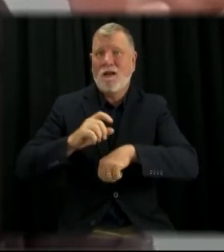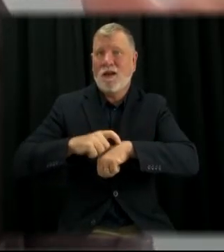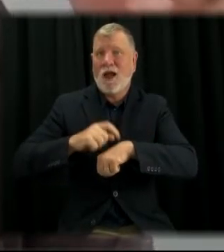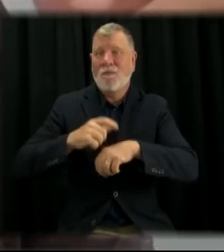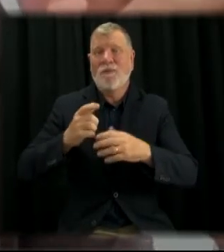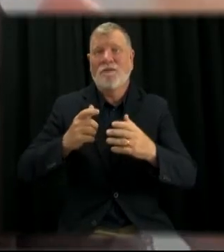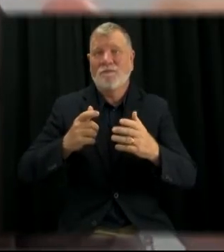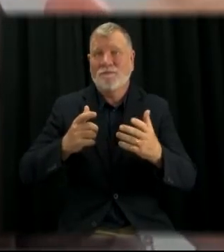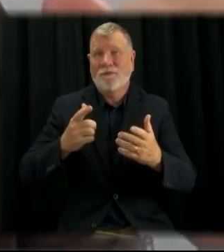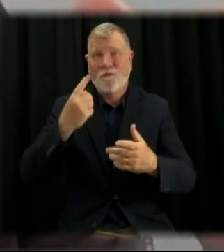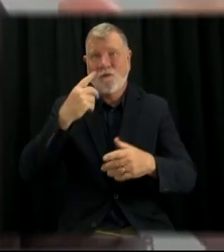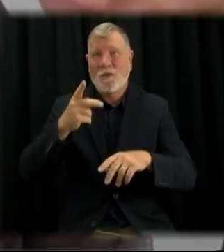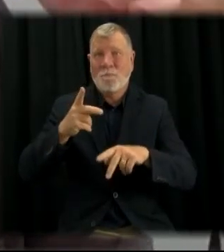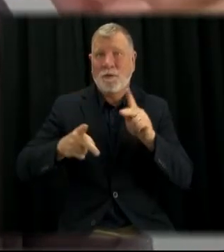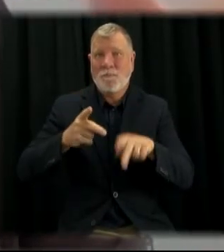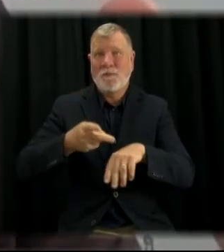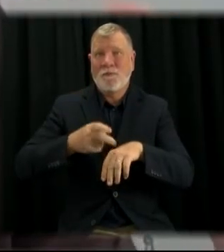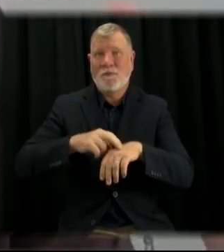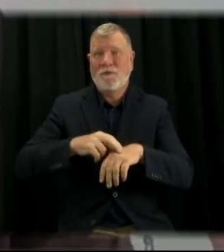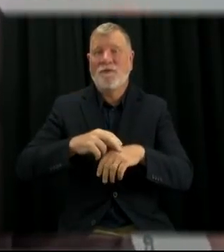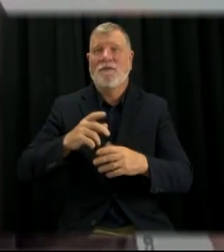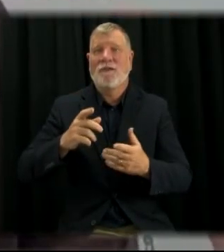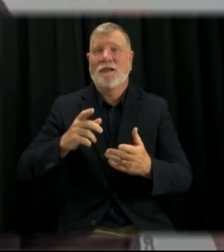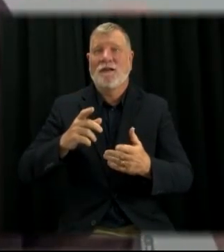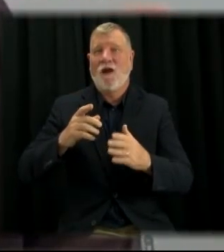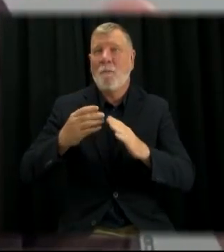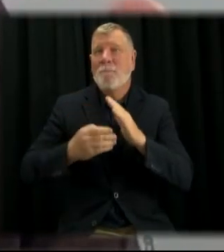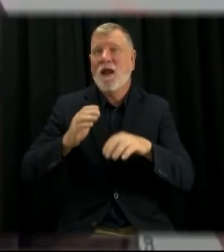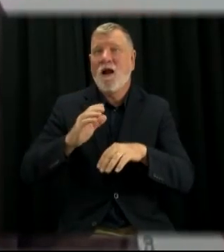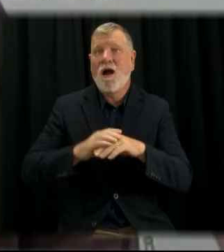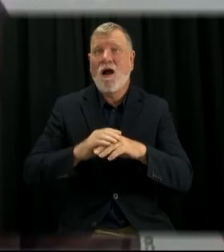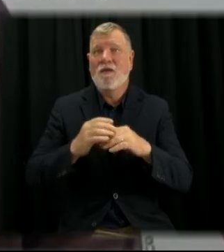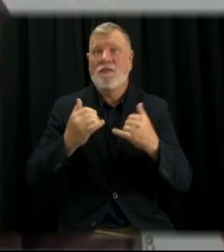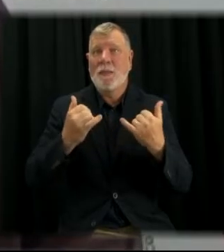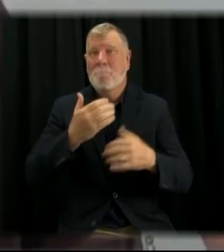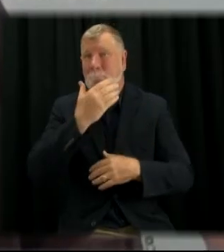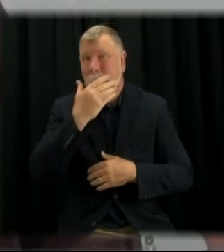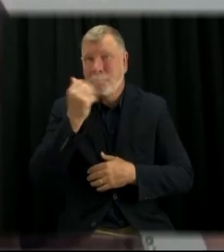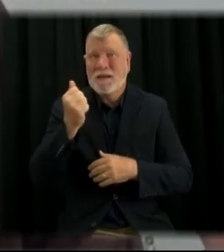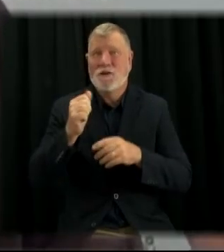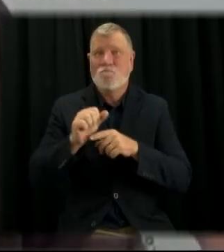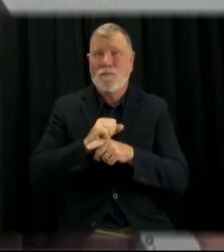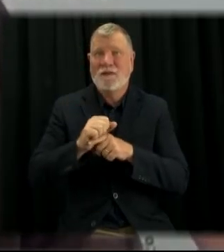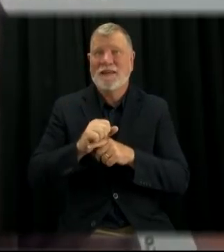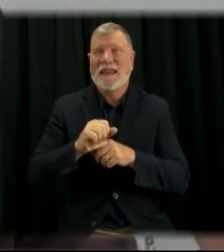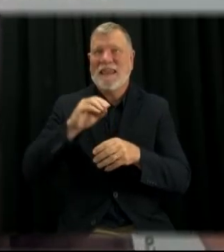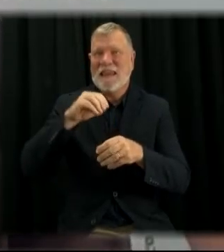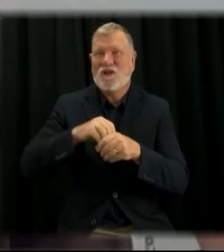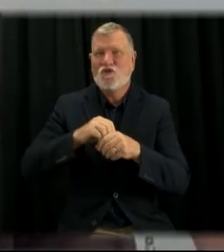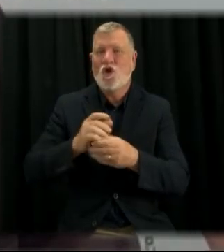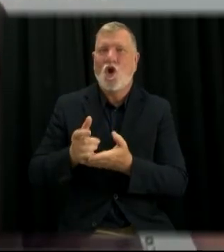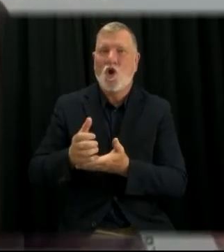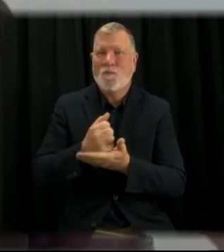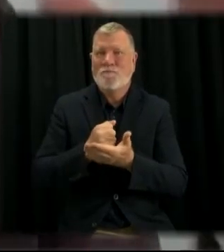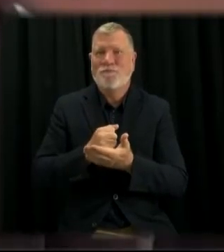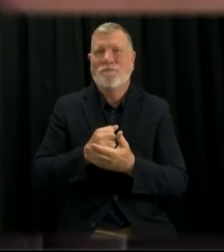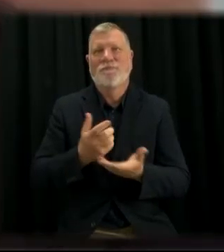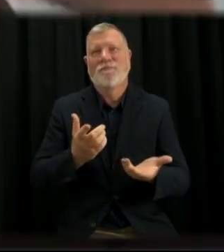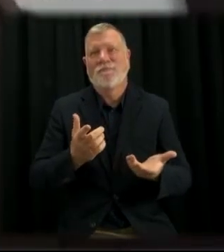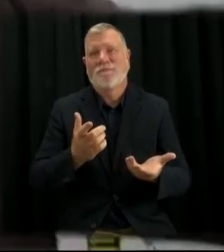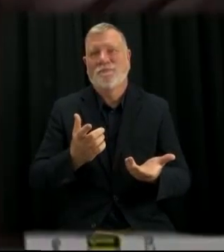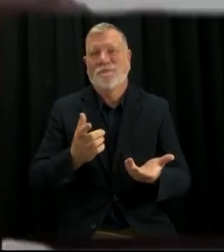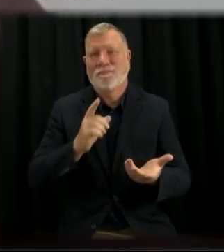y cómo responder a tiempo para la necesidad de la gente de Puerto Rico con las mejores prácticas para el